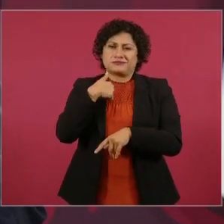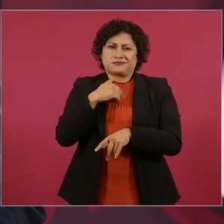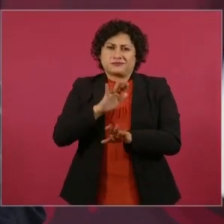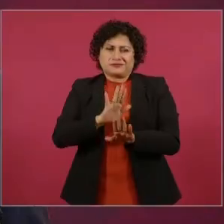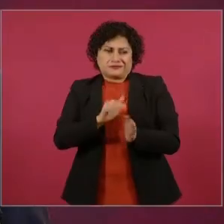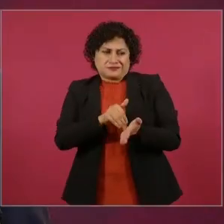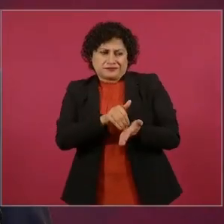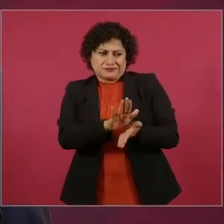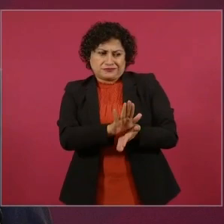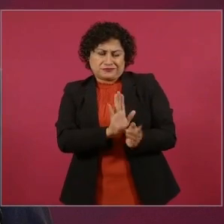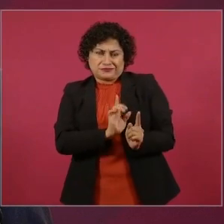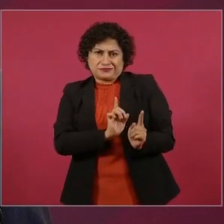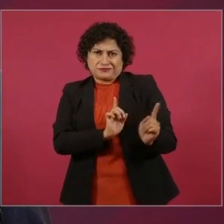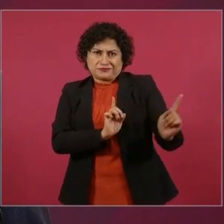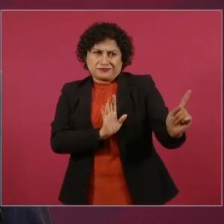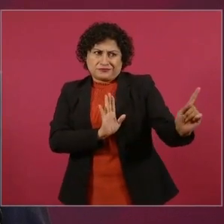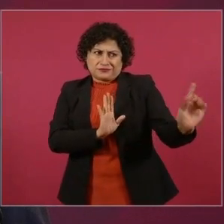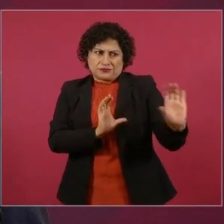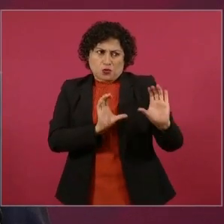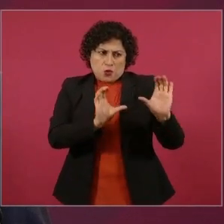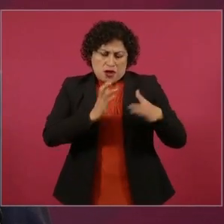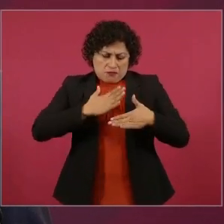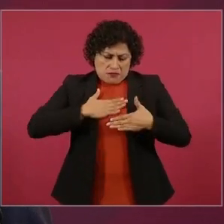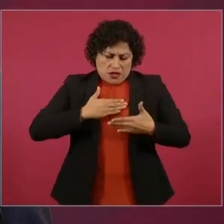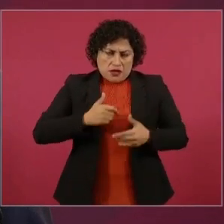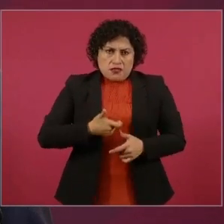vayas a robar la